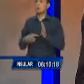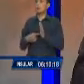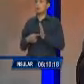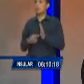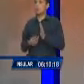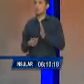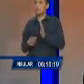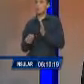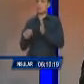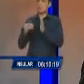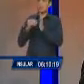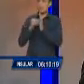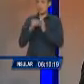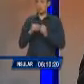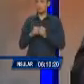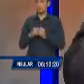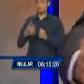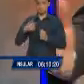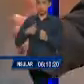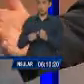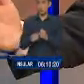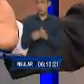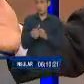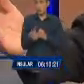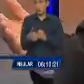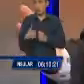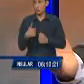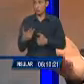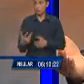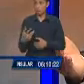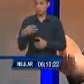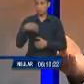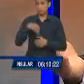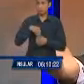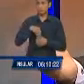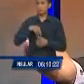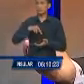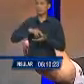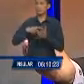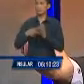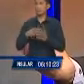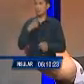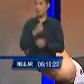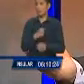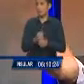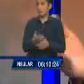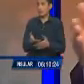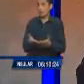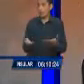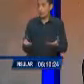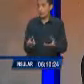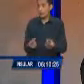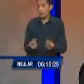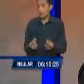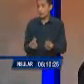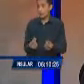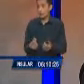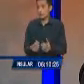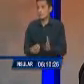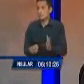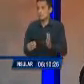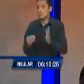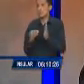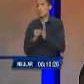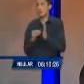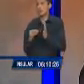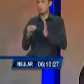invierte fondos previsionales, se está invirtiendo la plata de los trabajadores, de los afiliados. Entonces, inclusive esa